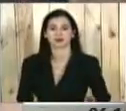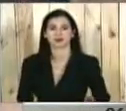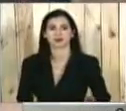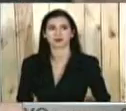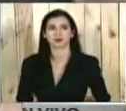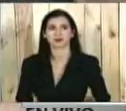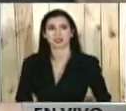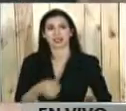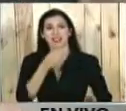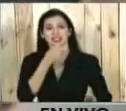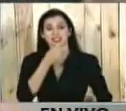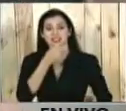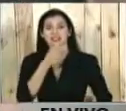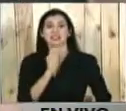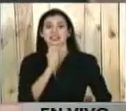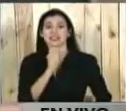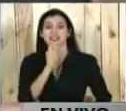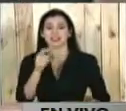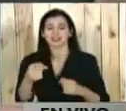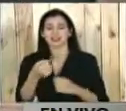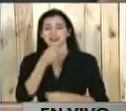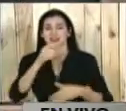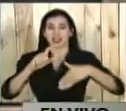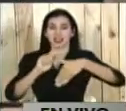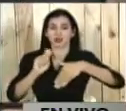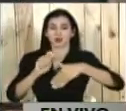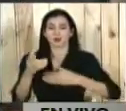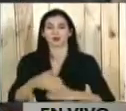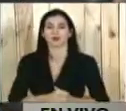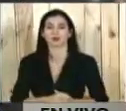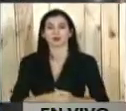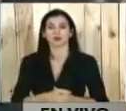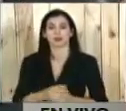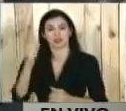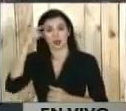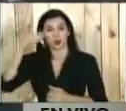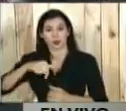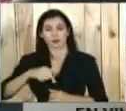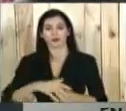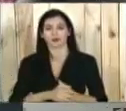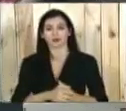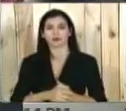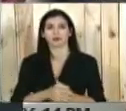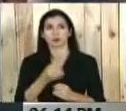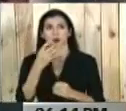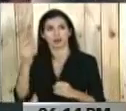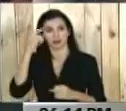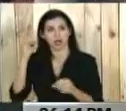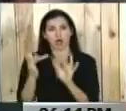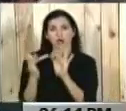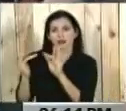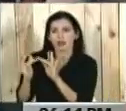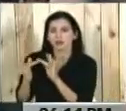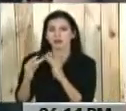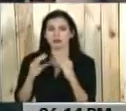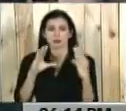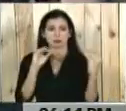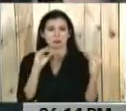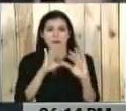Madeleine de Telesur. Bueno, hemos tenido una buena jornada de contactos, conversaciones